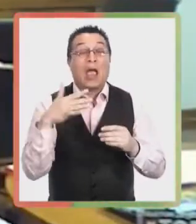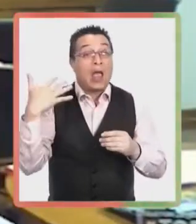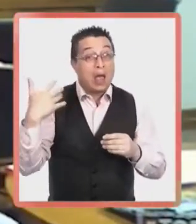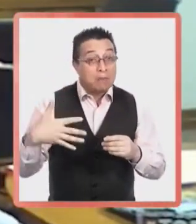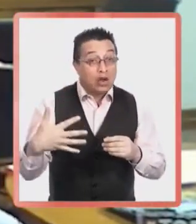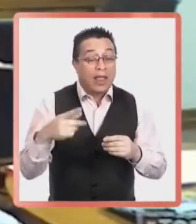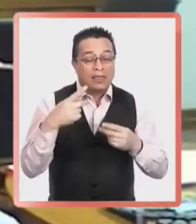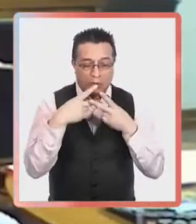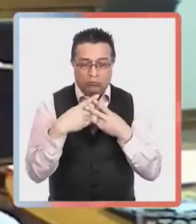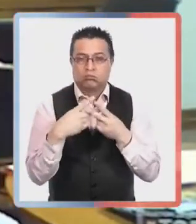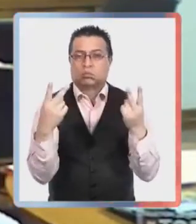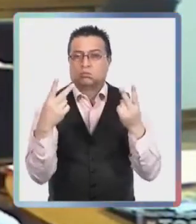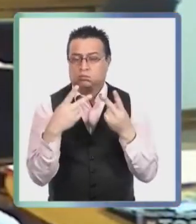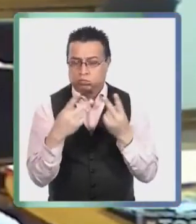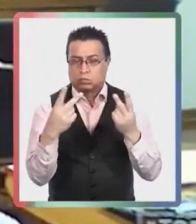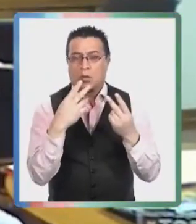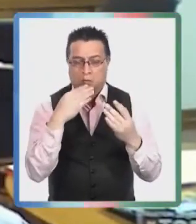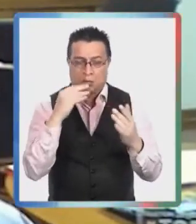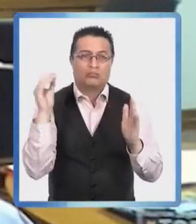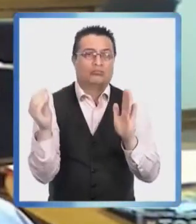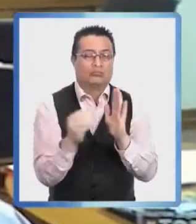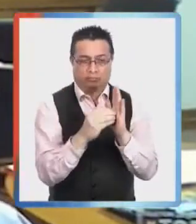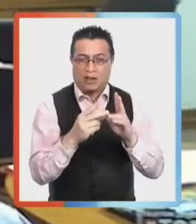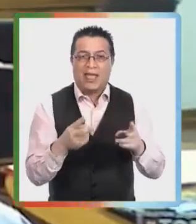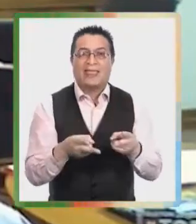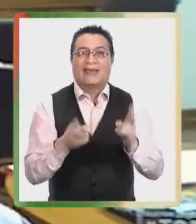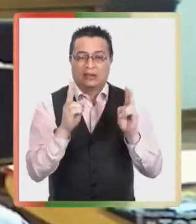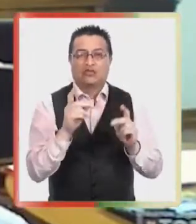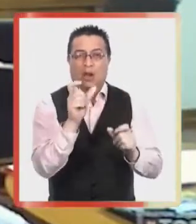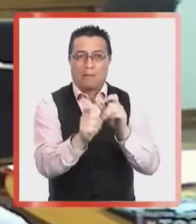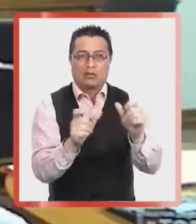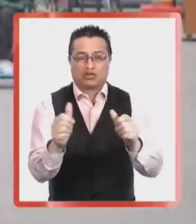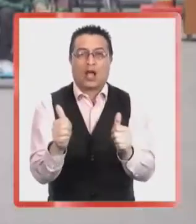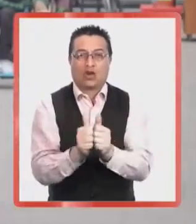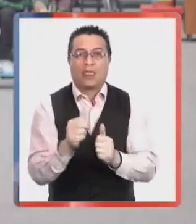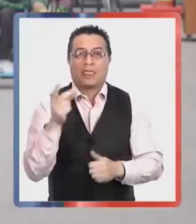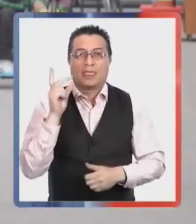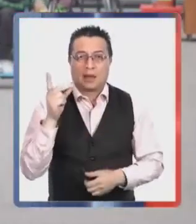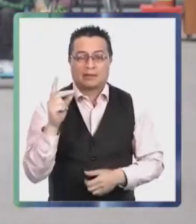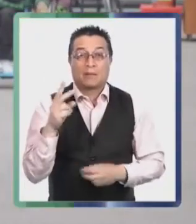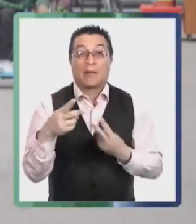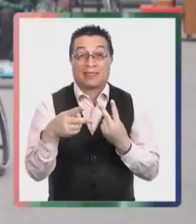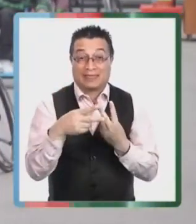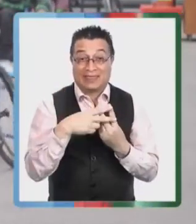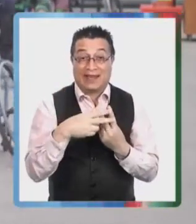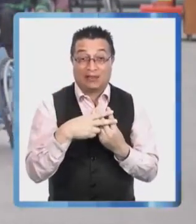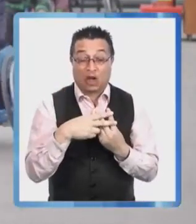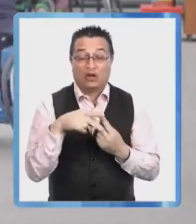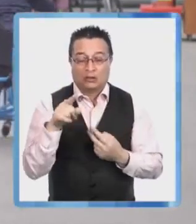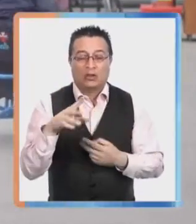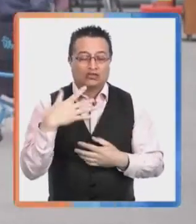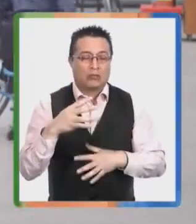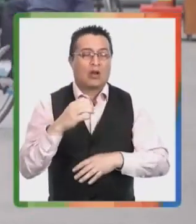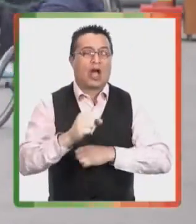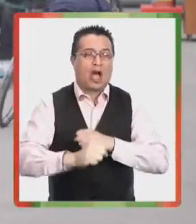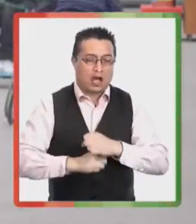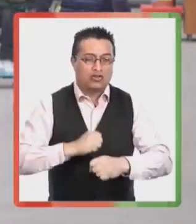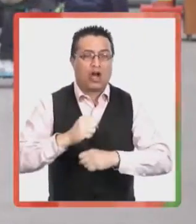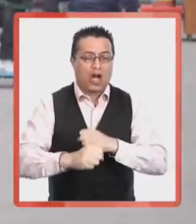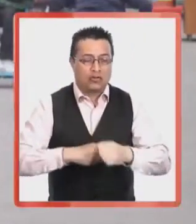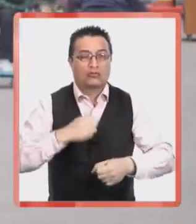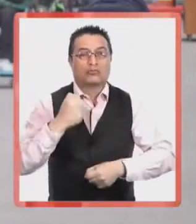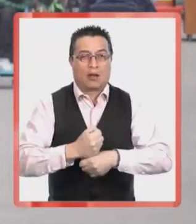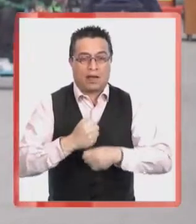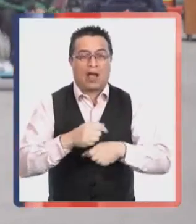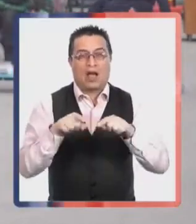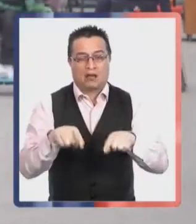de dar a conocer promover y proclamar los derechos de las personas con discapacidad teletón lleva decenas de